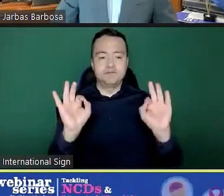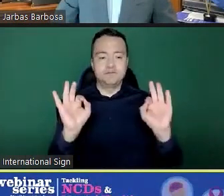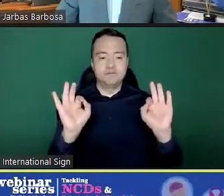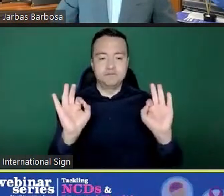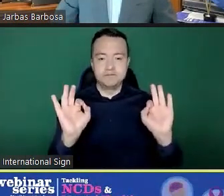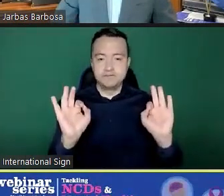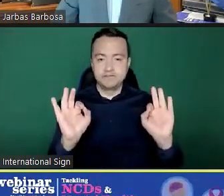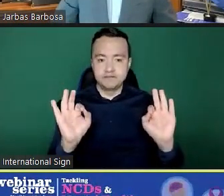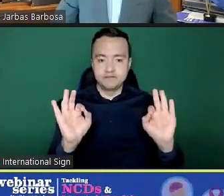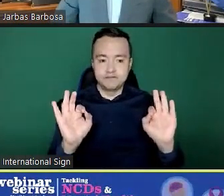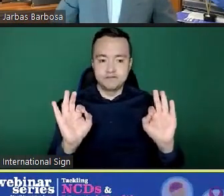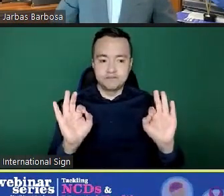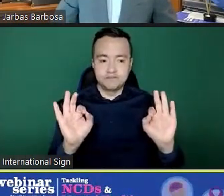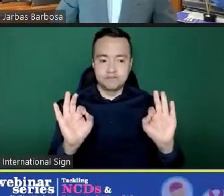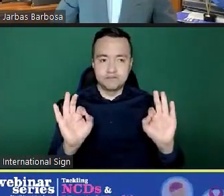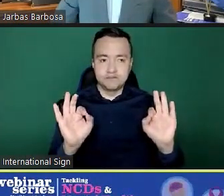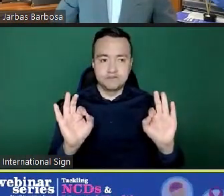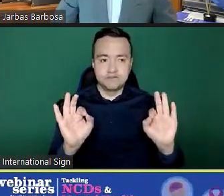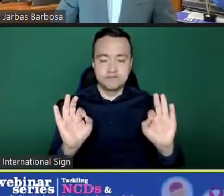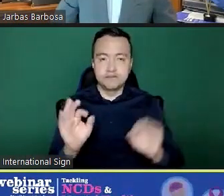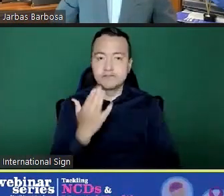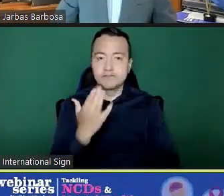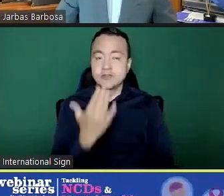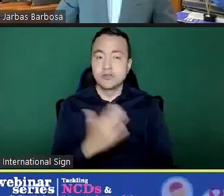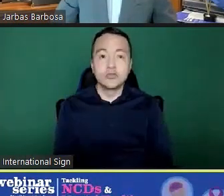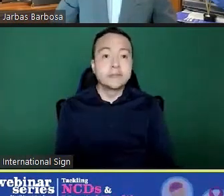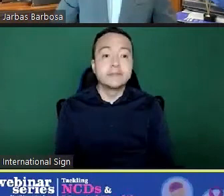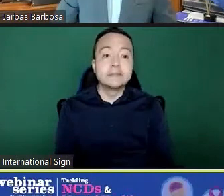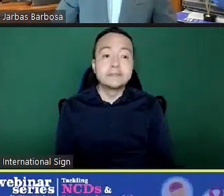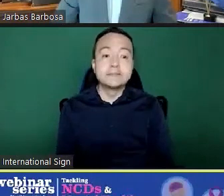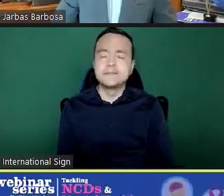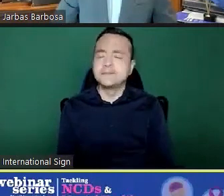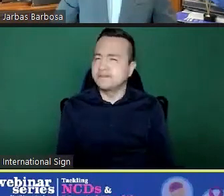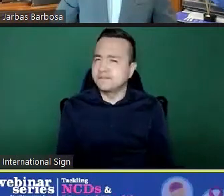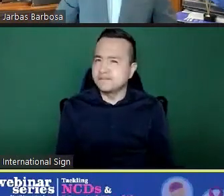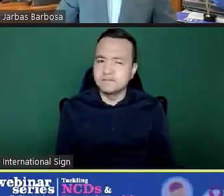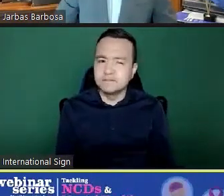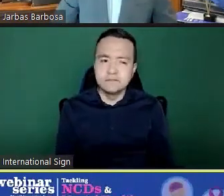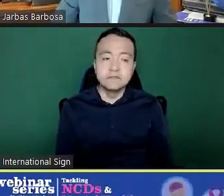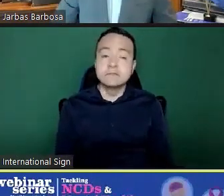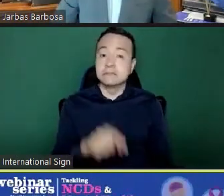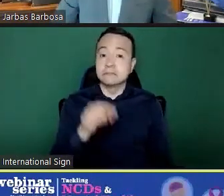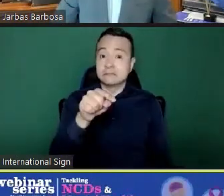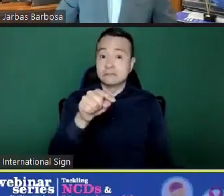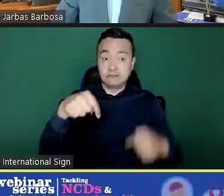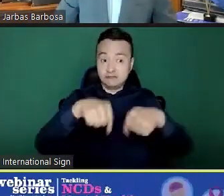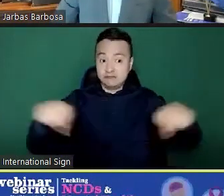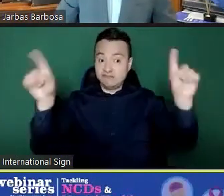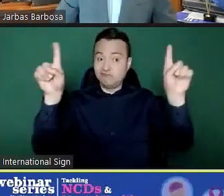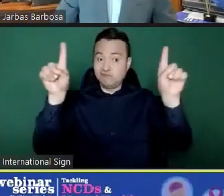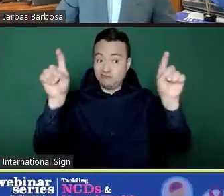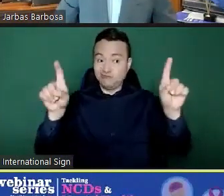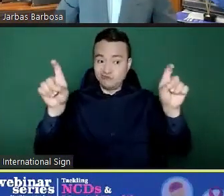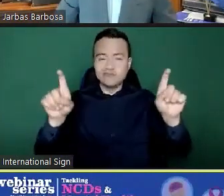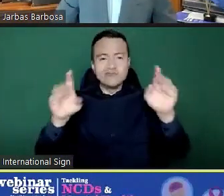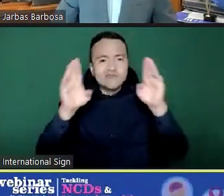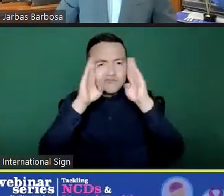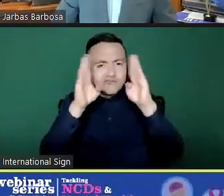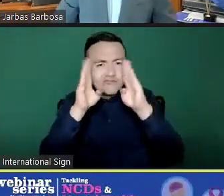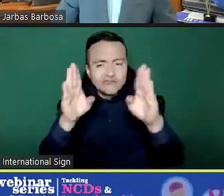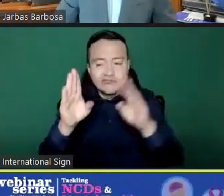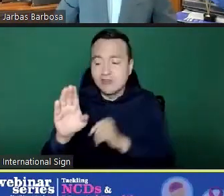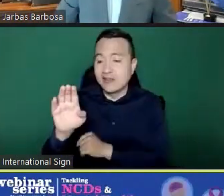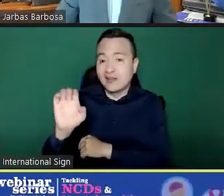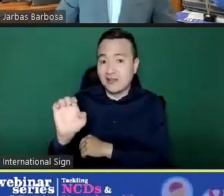Gracias. Entonces, el título de nuestra presentación de hoy es Incluir las intervenciones de ENT camino hacia